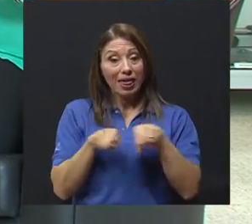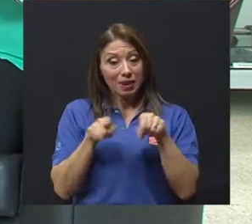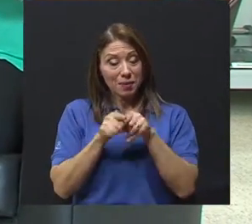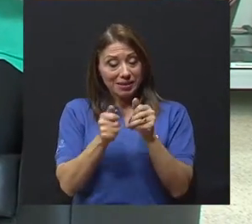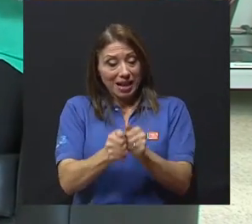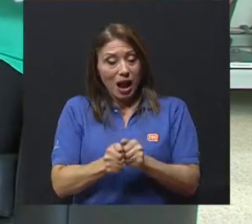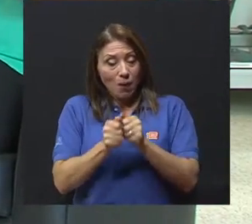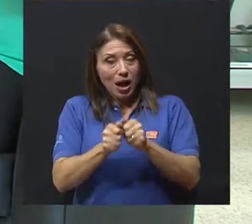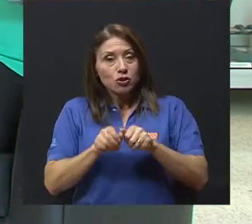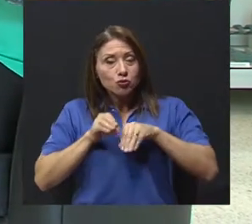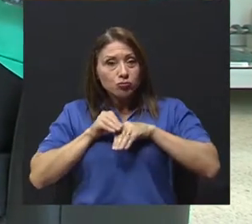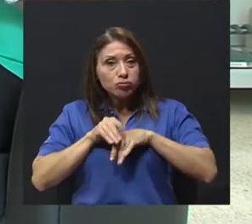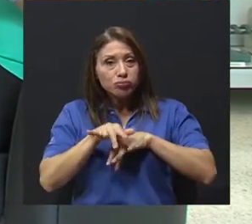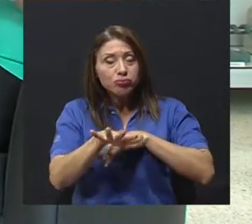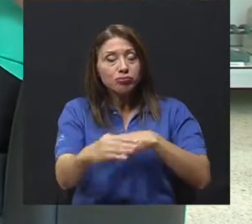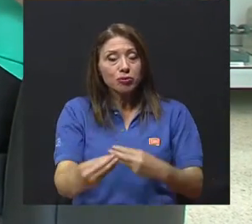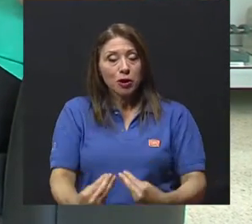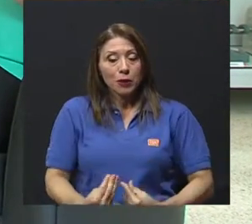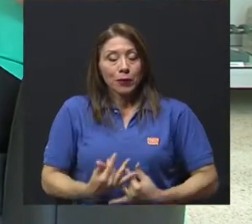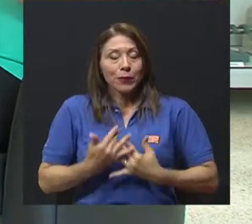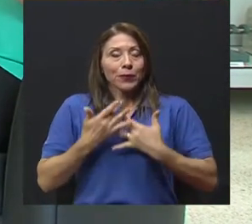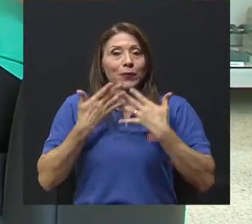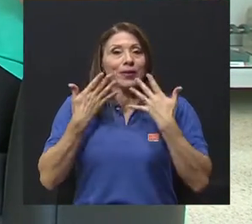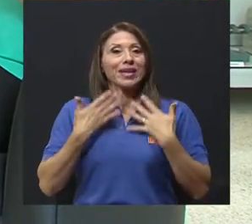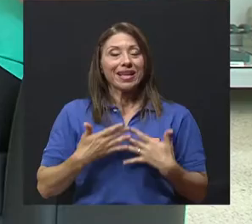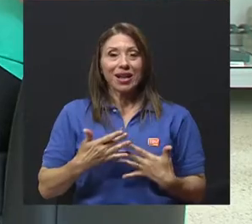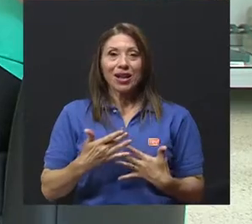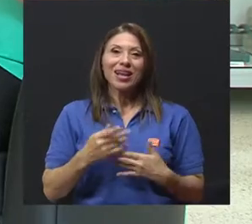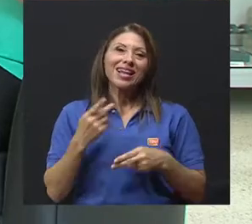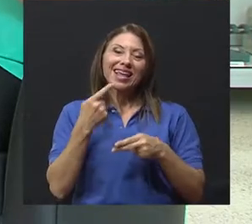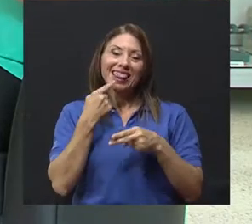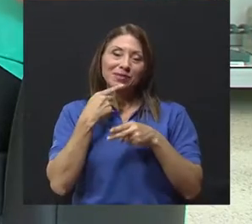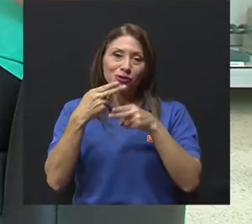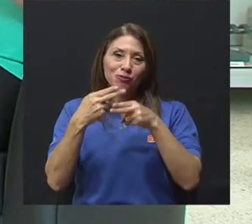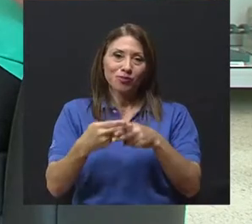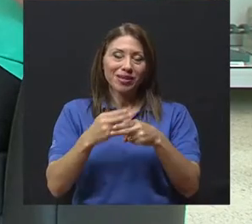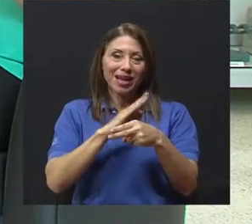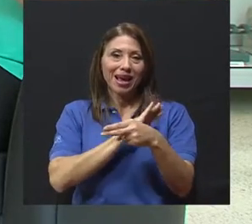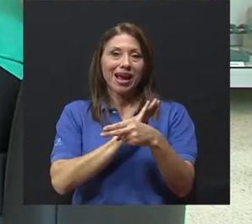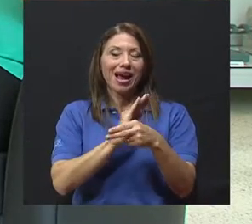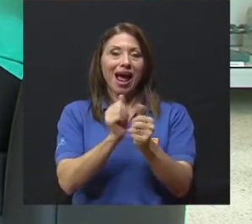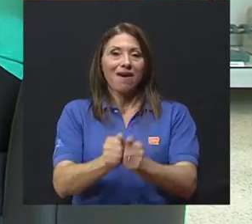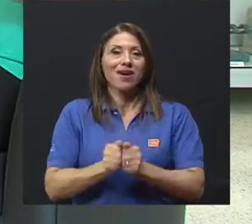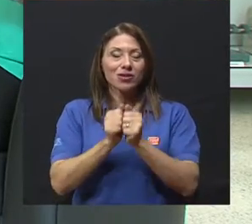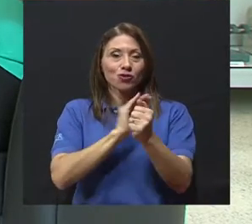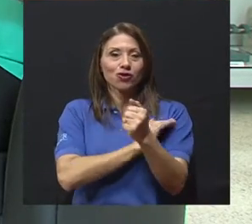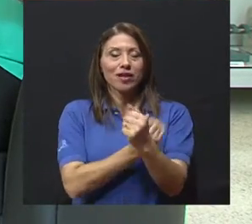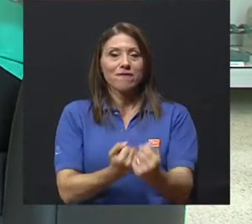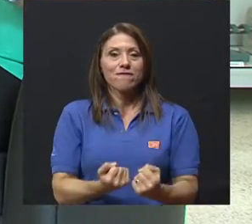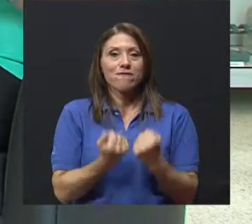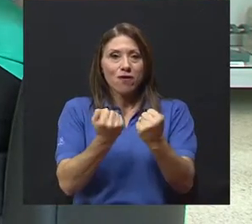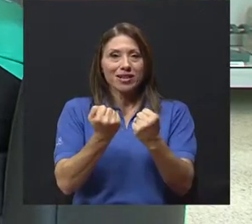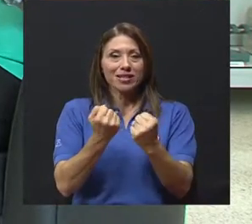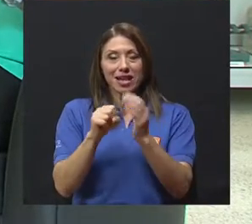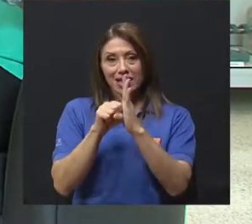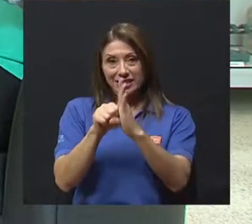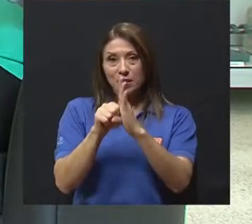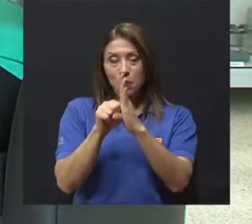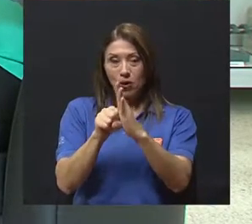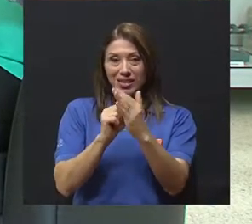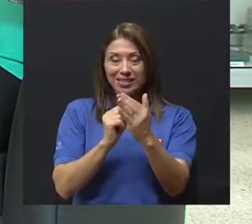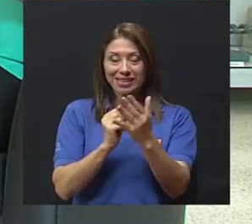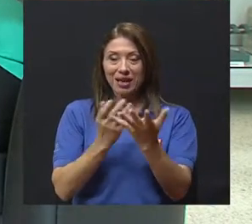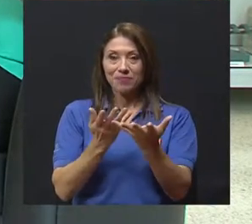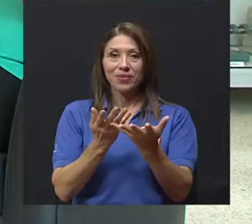transmite el caballo en si lo que hablábamos qué decimos caballos de fuerza porque simboliza también esa fuerza